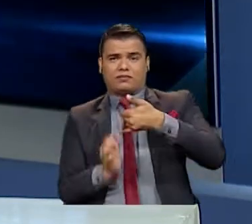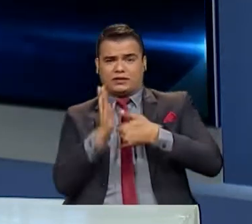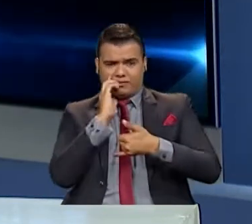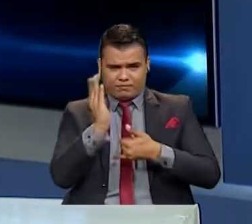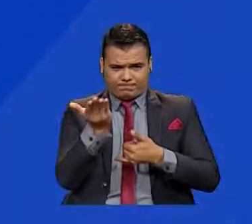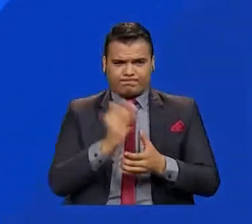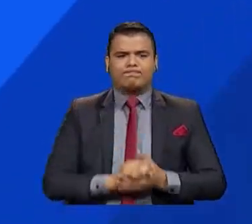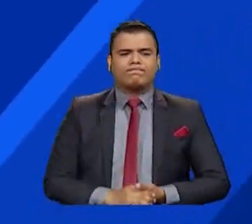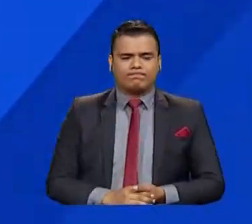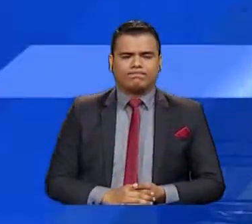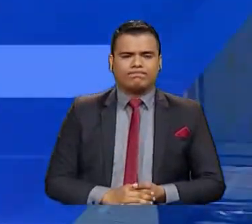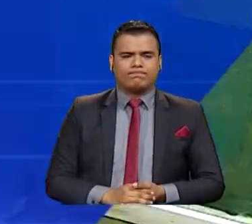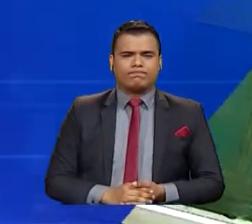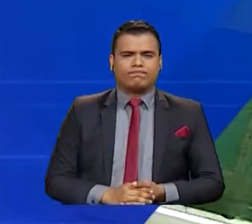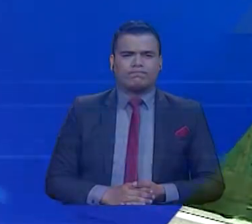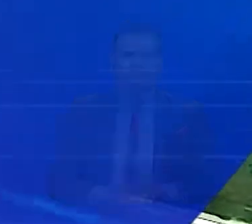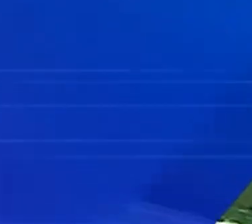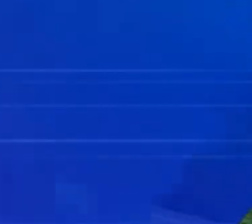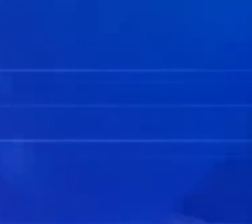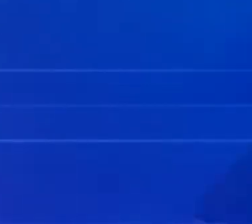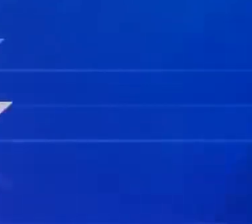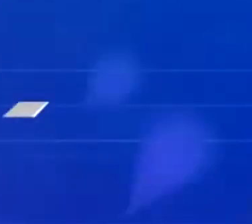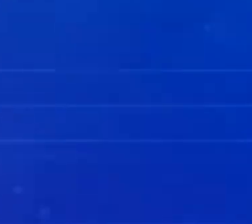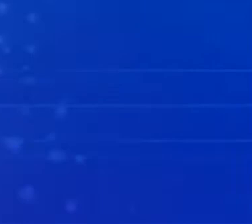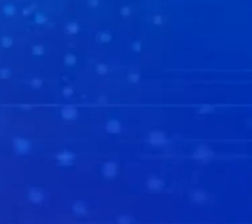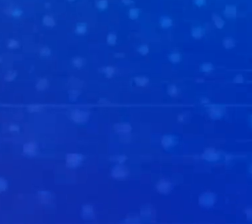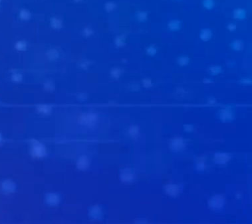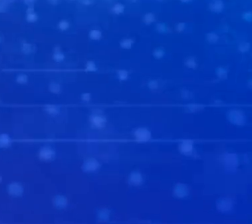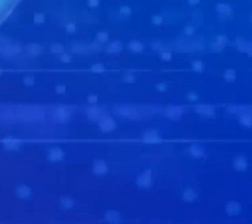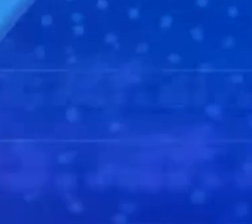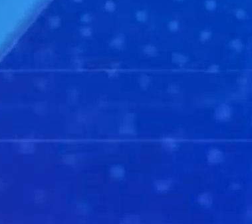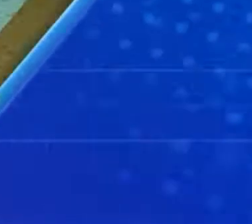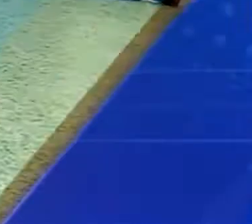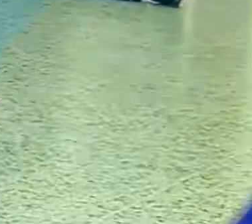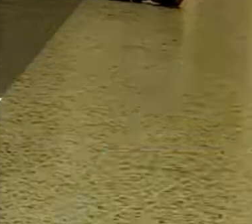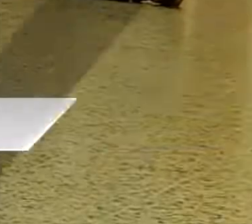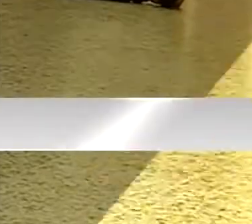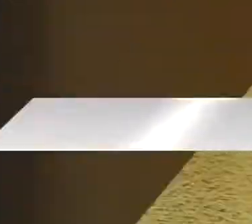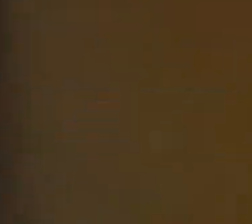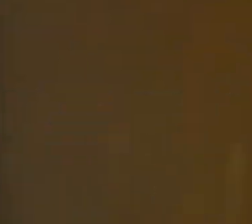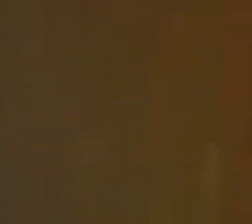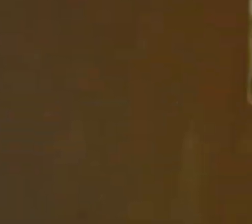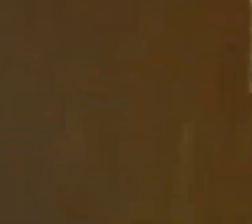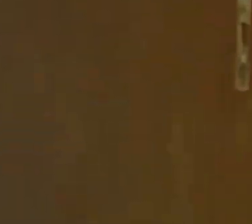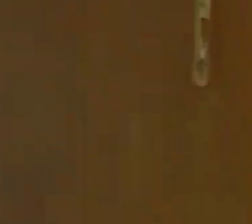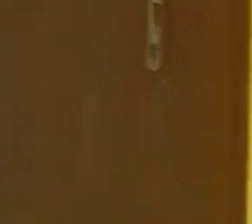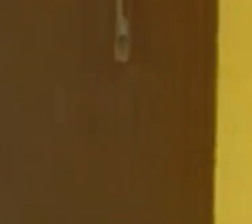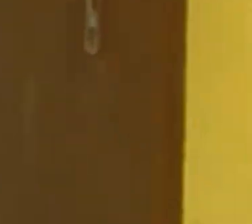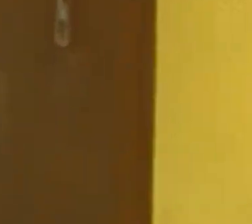González. Las fronteras de la crisis entre la xenofobia y la solidaridad.